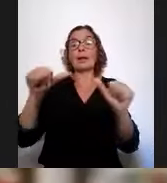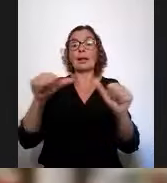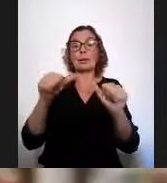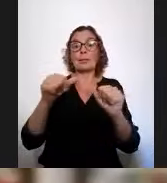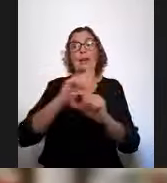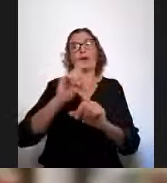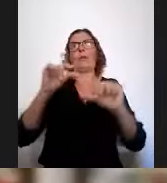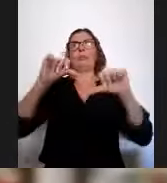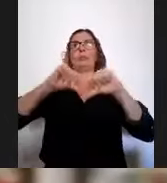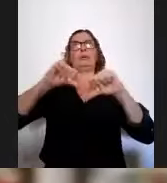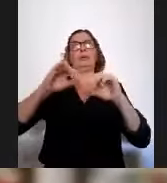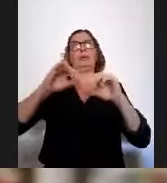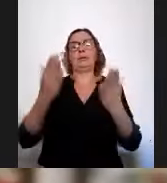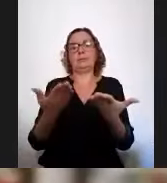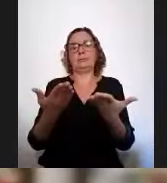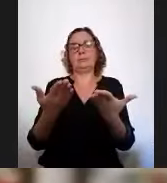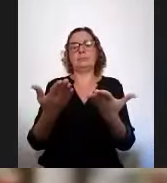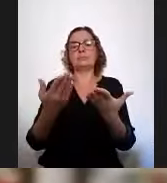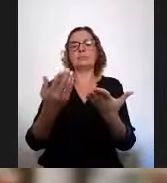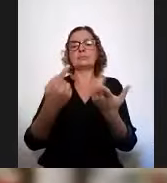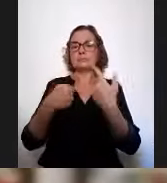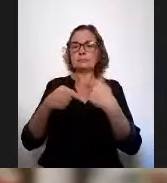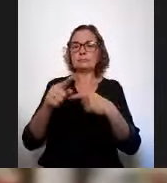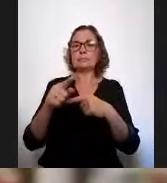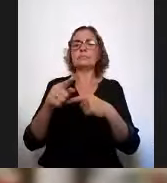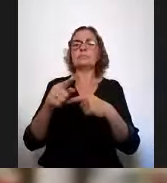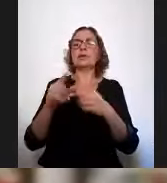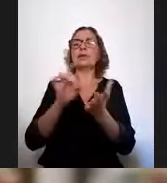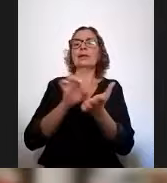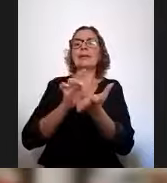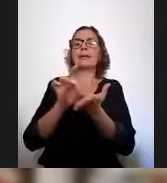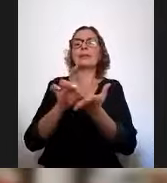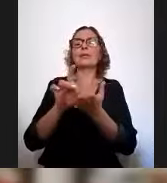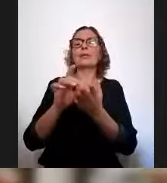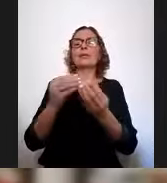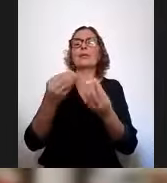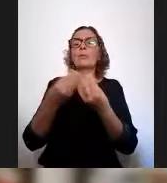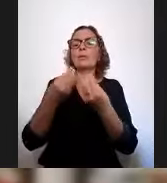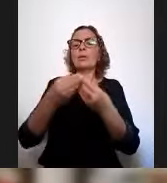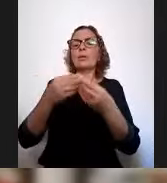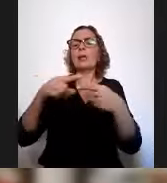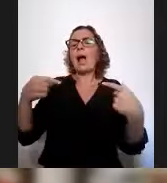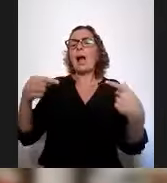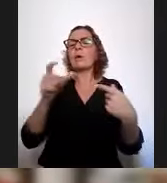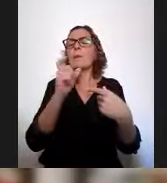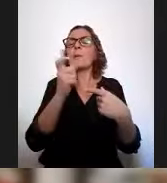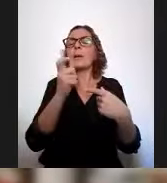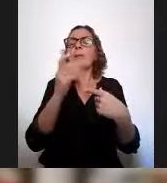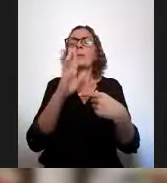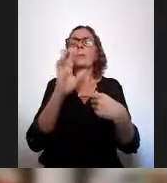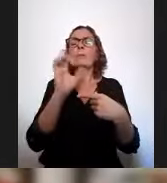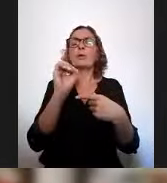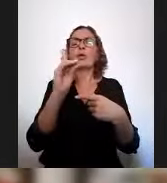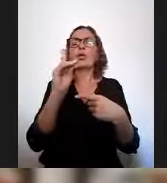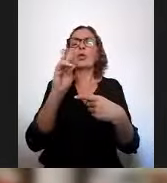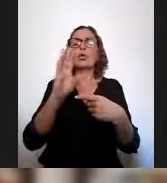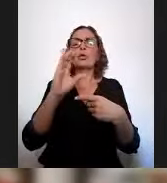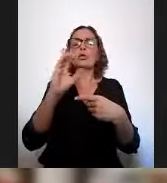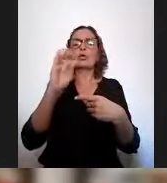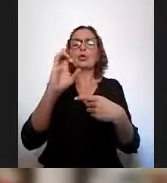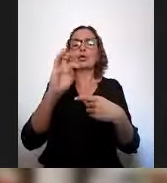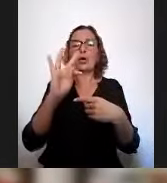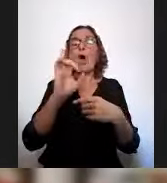fracasen. Entonces, el producto o el servicio, yo muchas veces hablo de producto, pero cuando hablo de producto, servicio